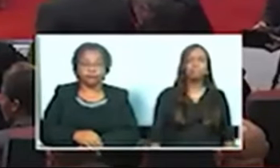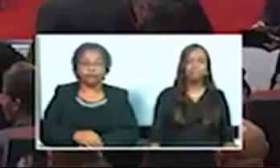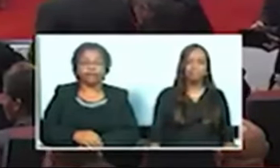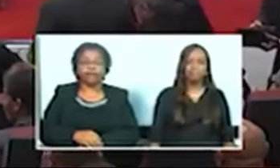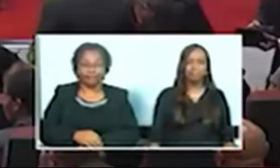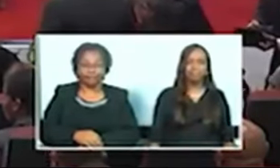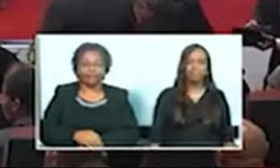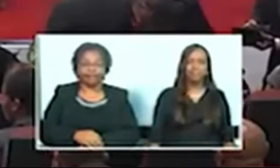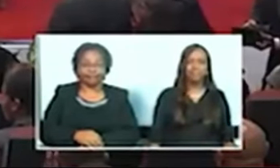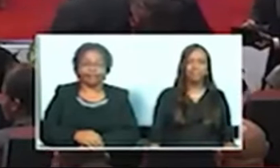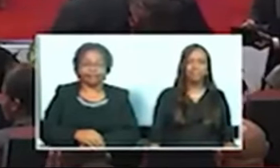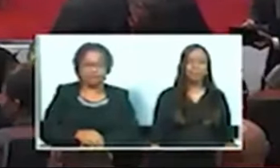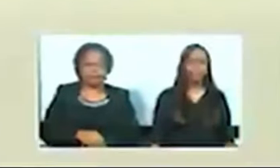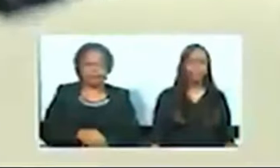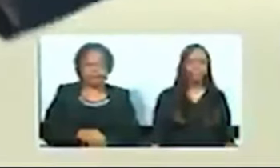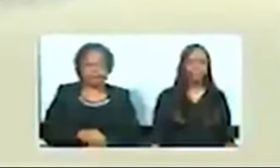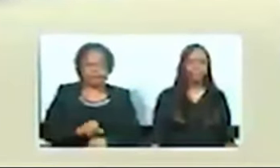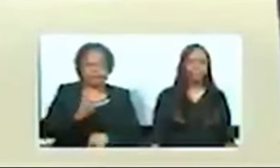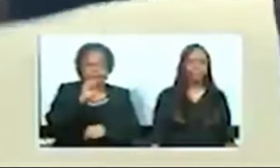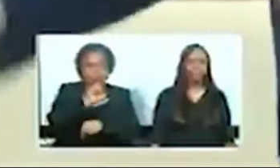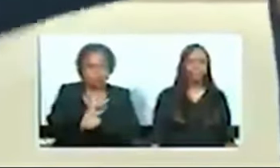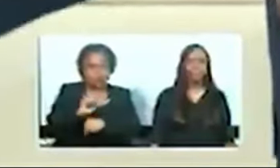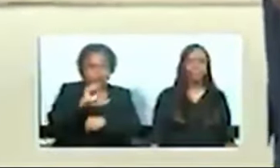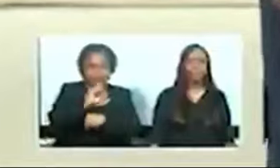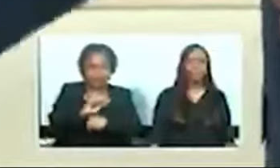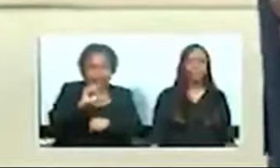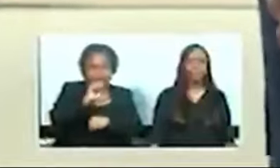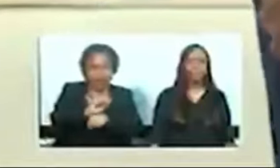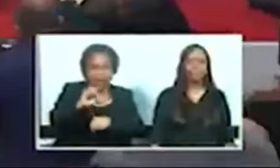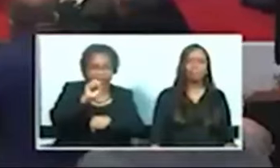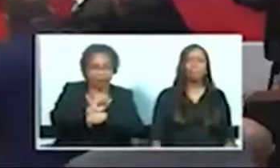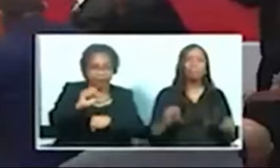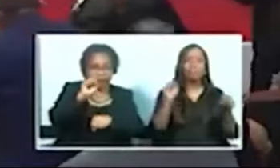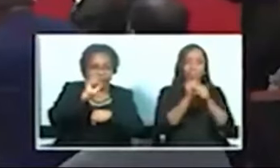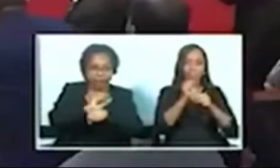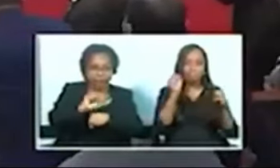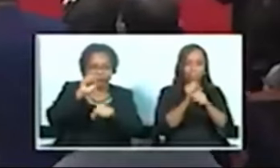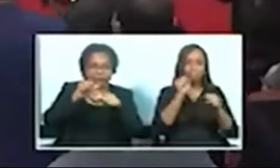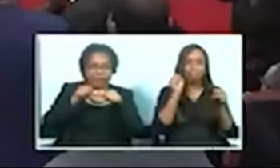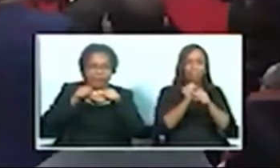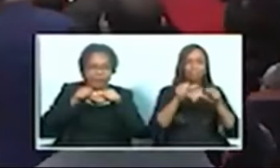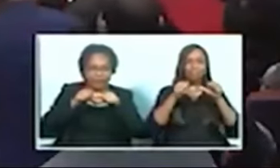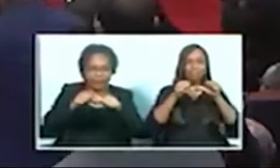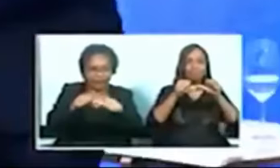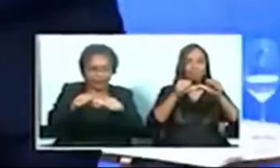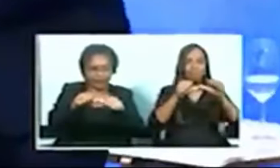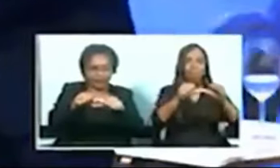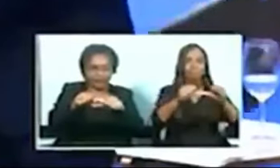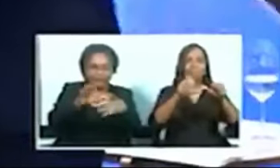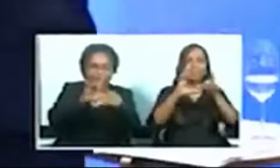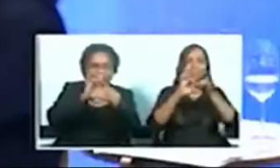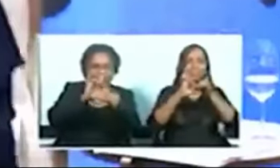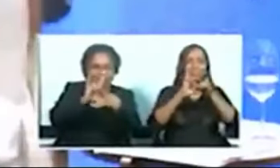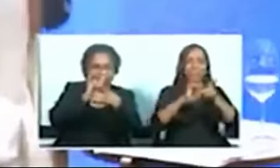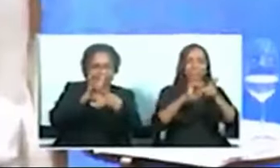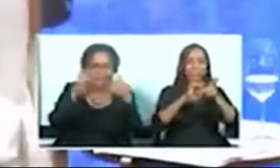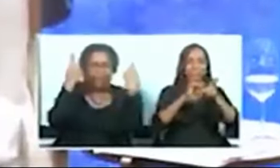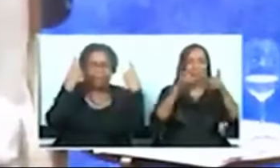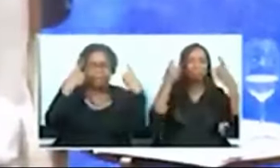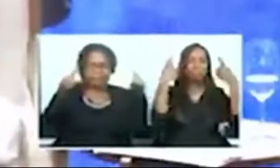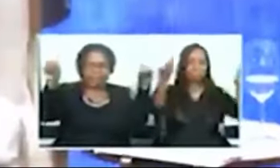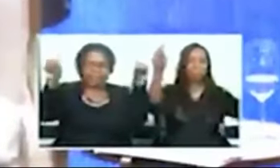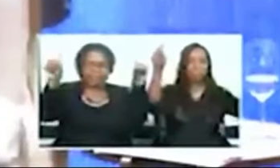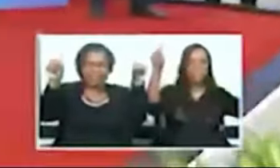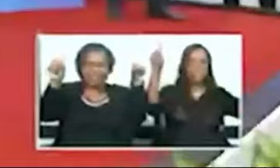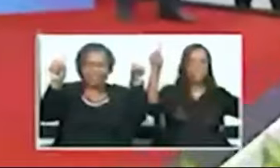los periodistas. Ustedes recuerdan que es la que establece la cláusula de conciencia que se aprobó recientemente, donde dice